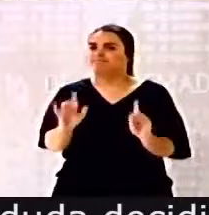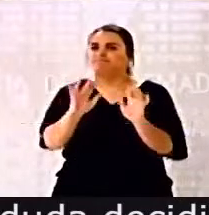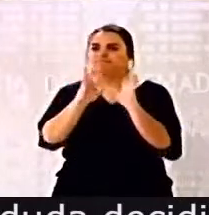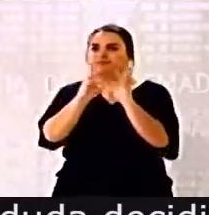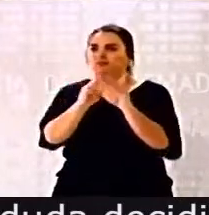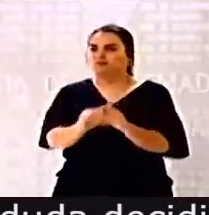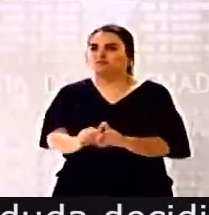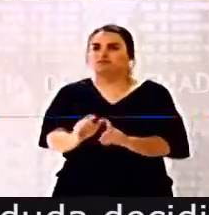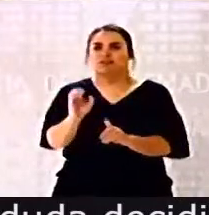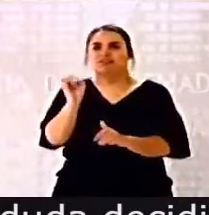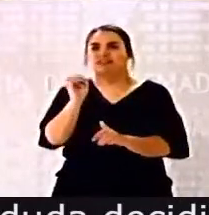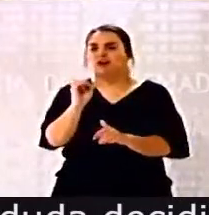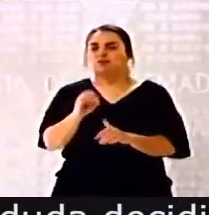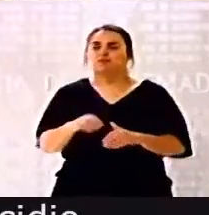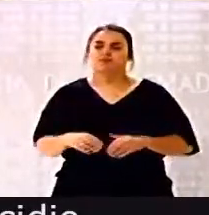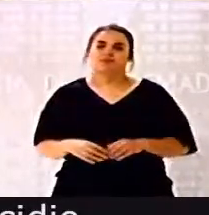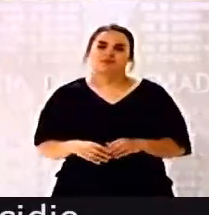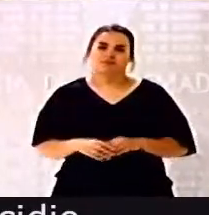contabilizarlo como 0.